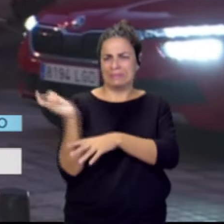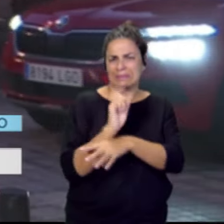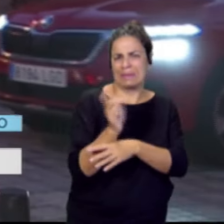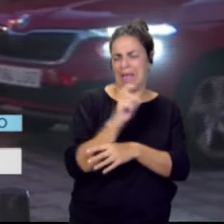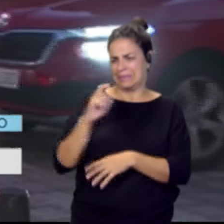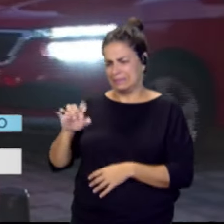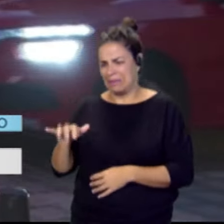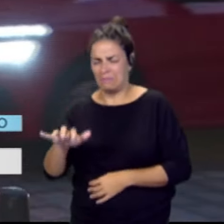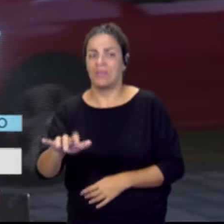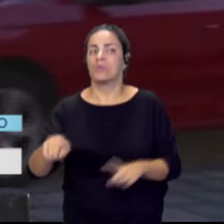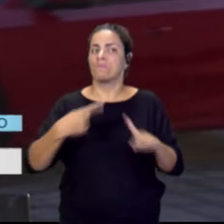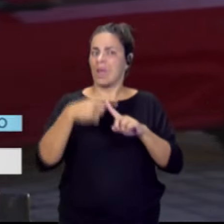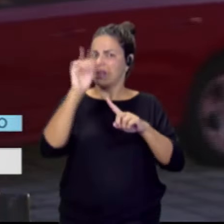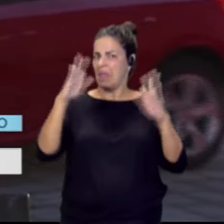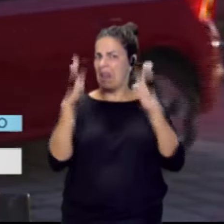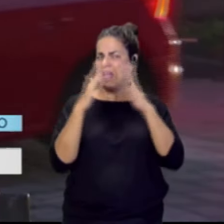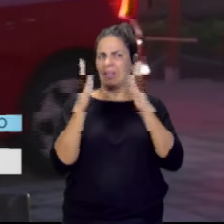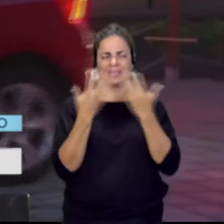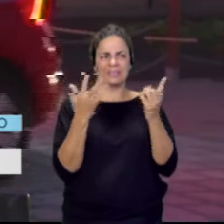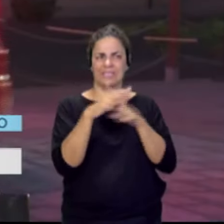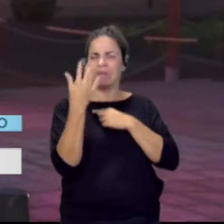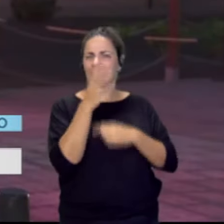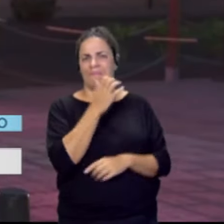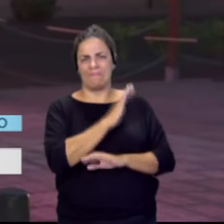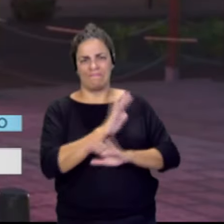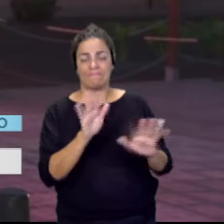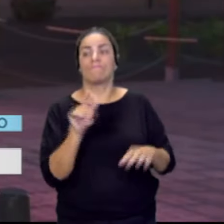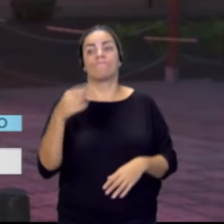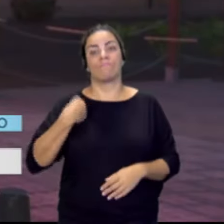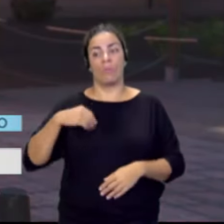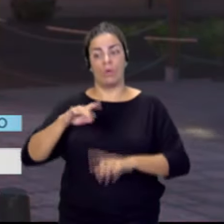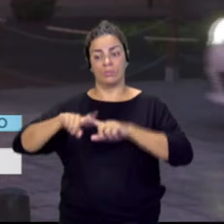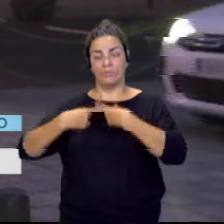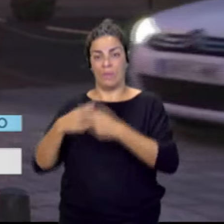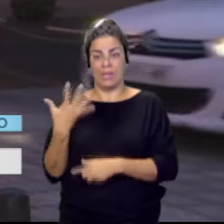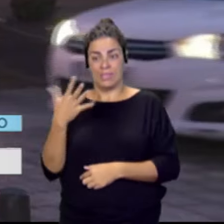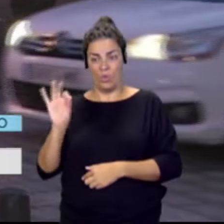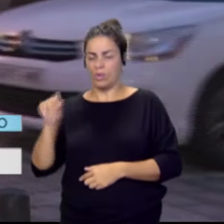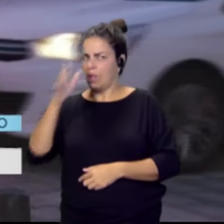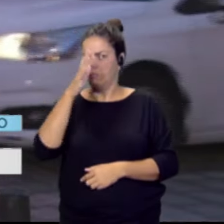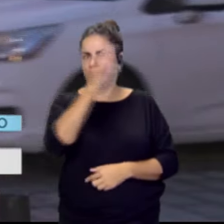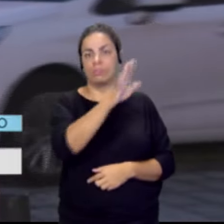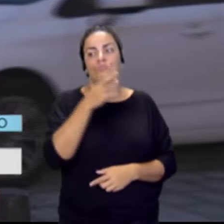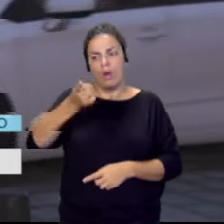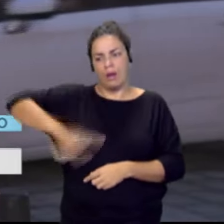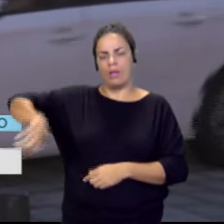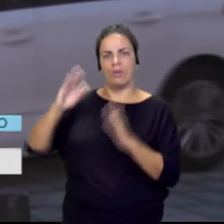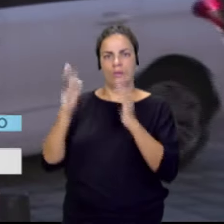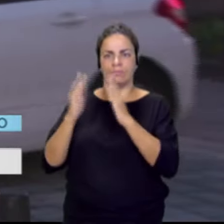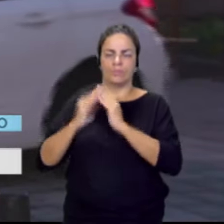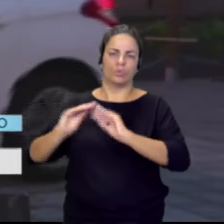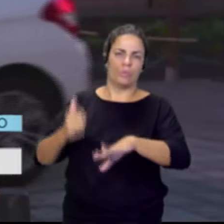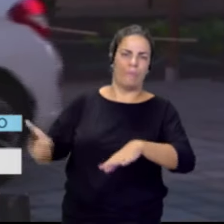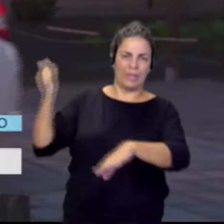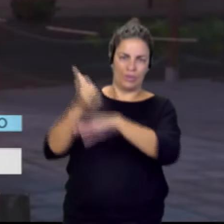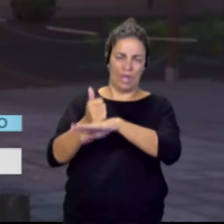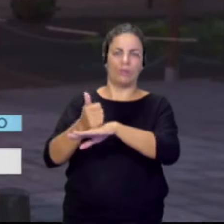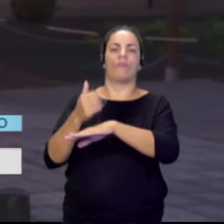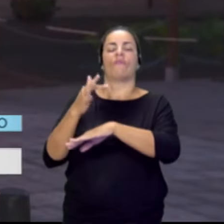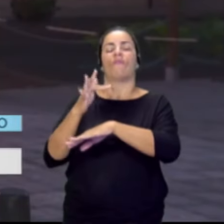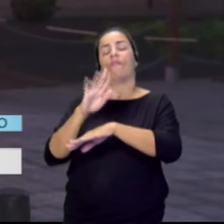en bastante mal estado. Es la denuncia que hacen las 50 familias que todavía permanecen en la vivienda del patronato Francisco